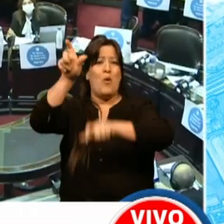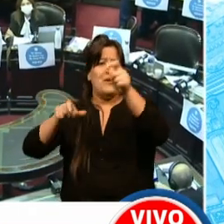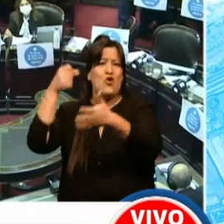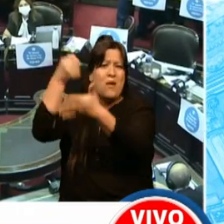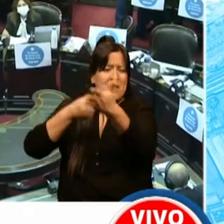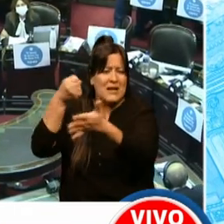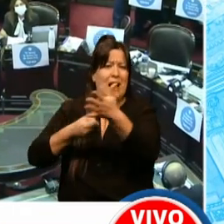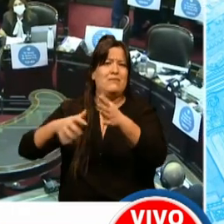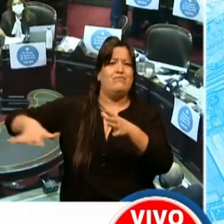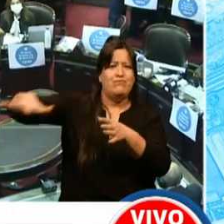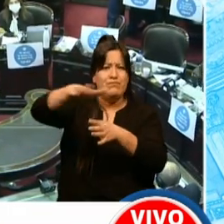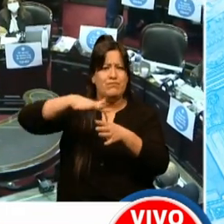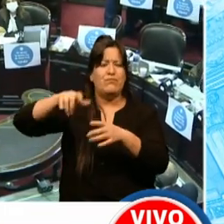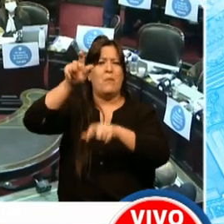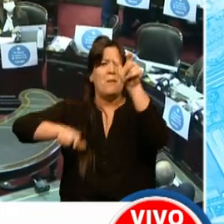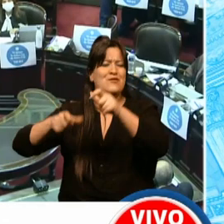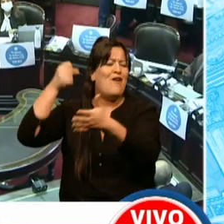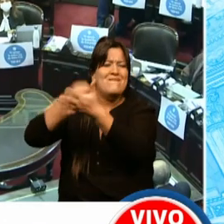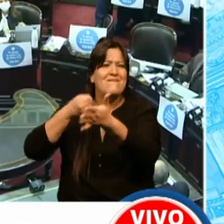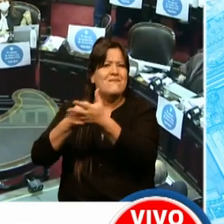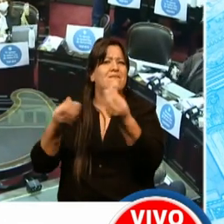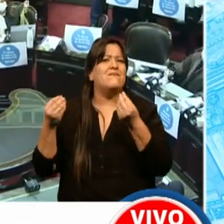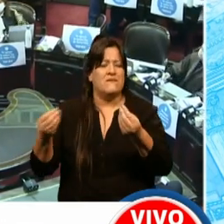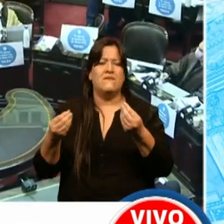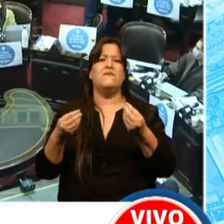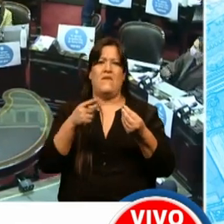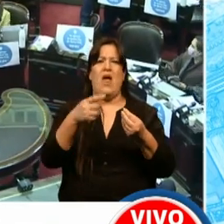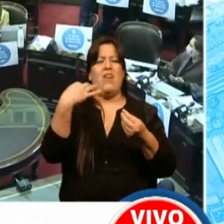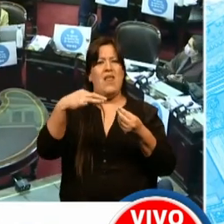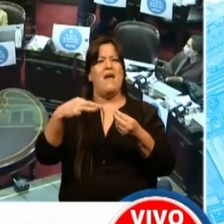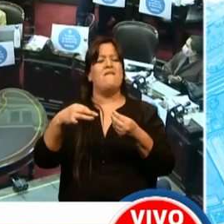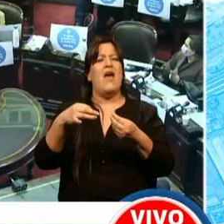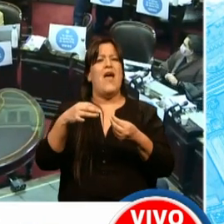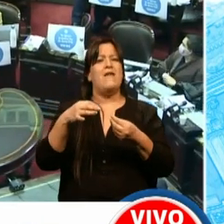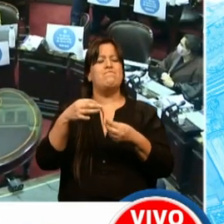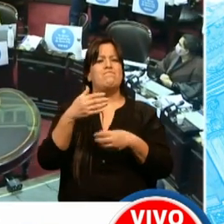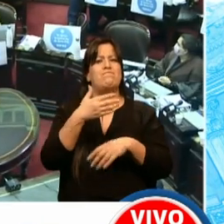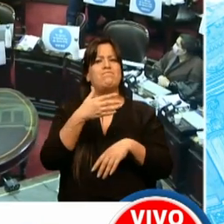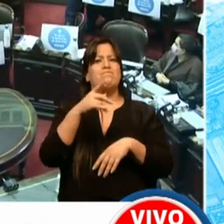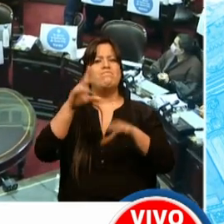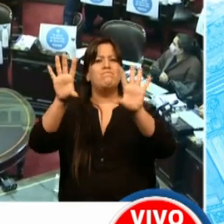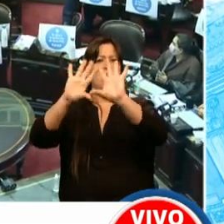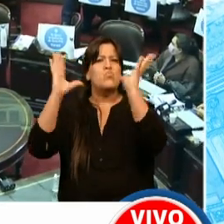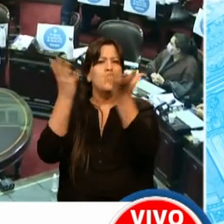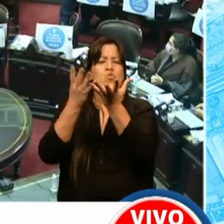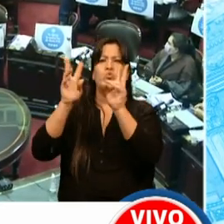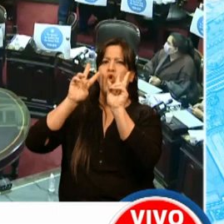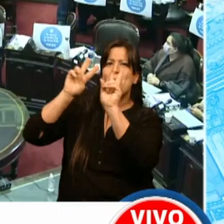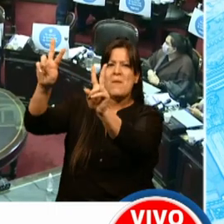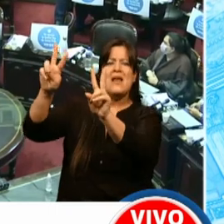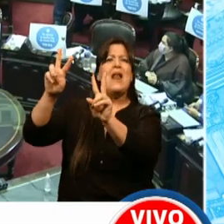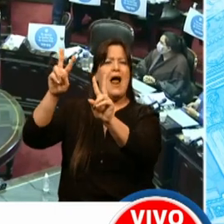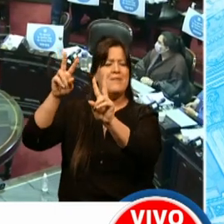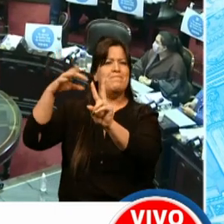activistas requieren estar a la altura de los compromisos internacionales que hemos contraído